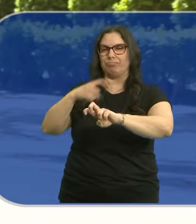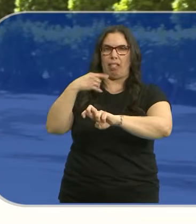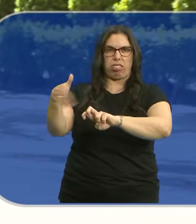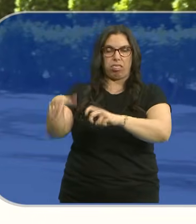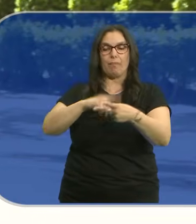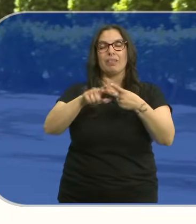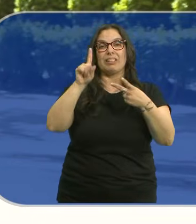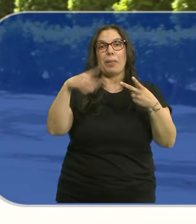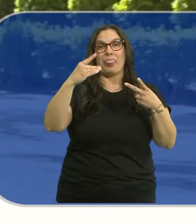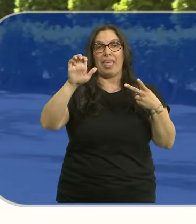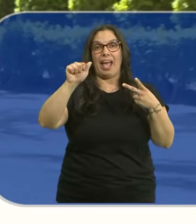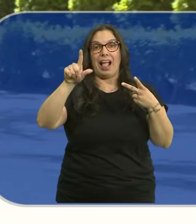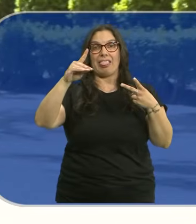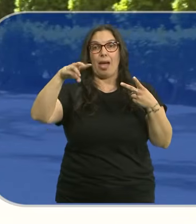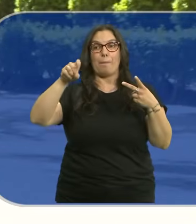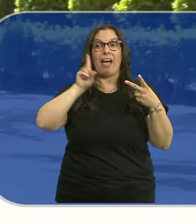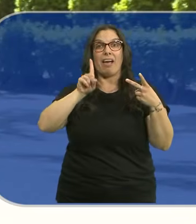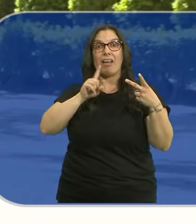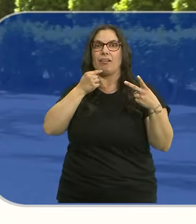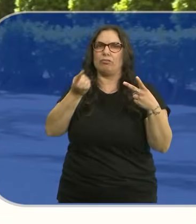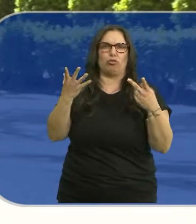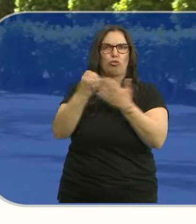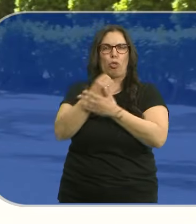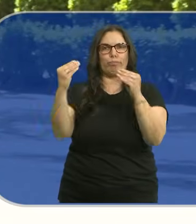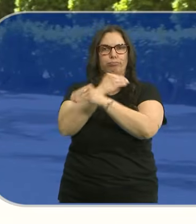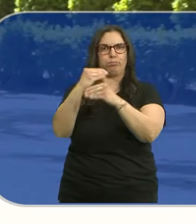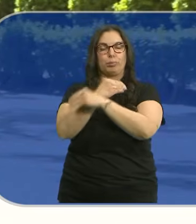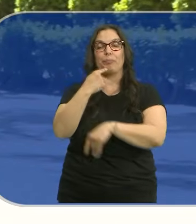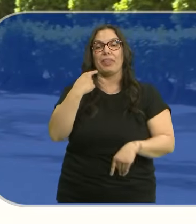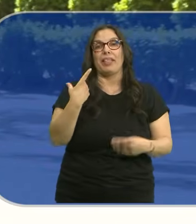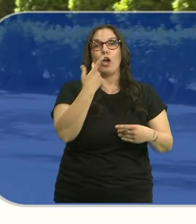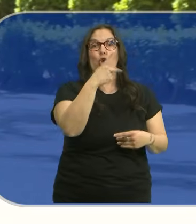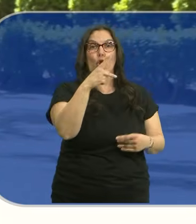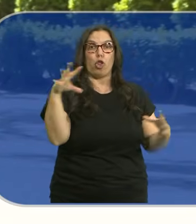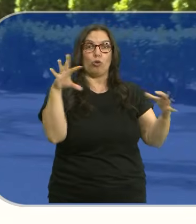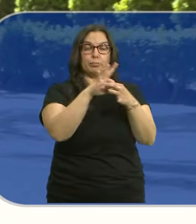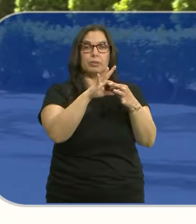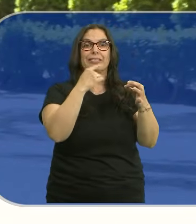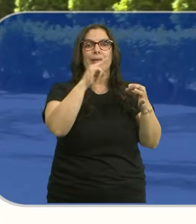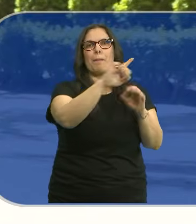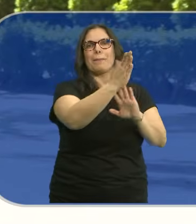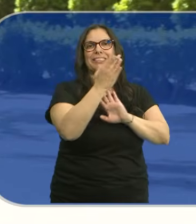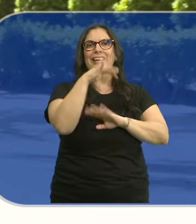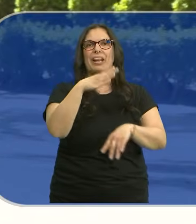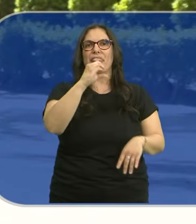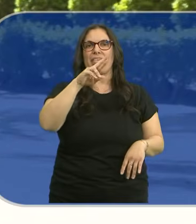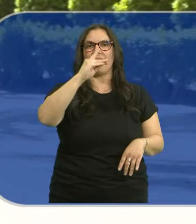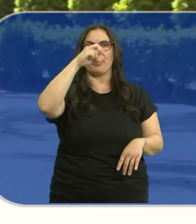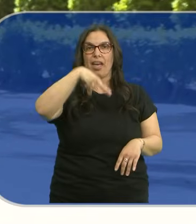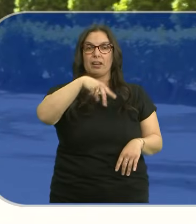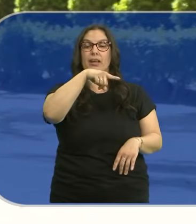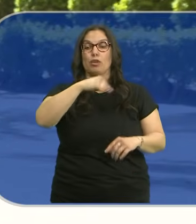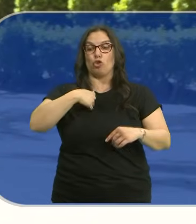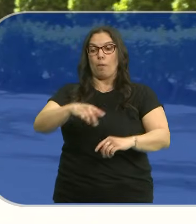empresario Víctor de Aldama. En cuanto a su relación con Koldo García, Ábalos señala que fue Santos Cerdán quien se lo presentó y que al llegar